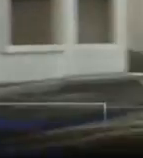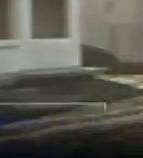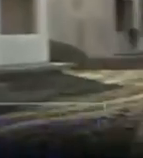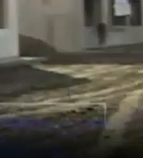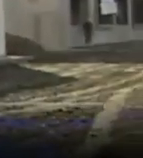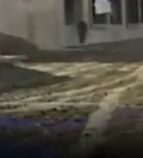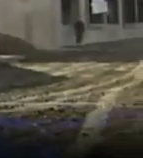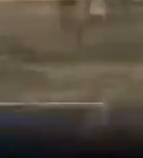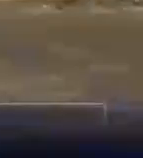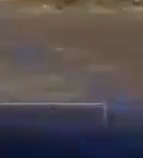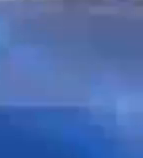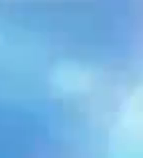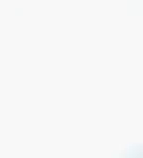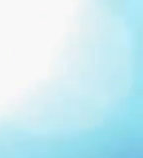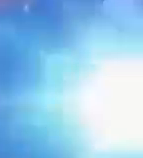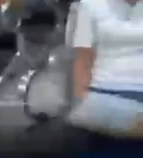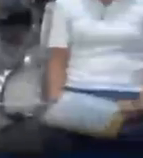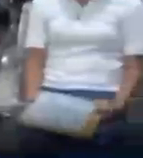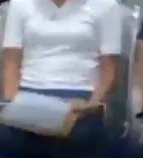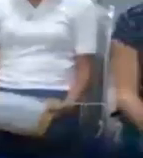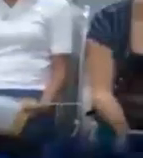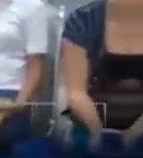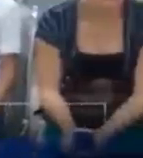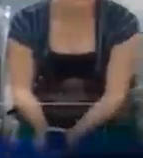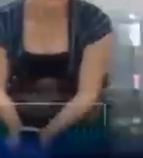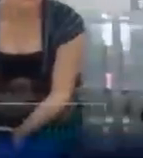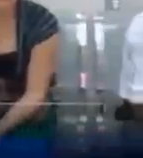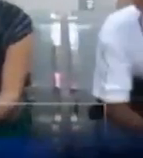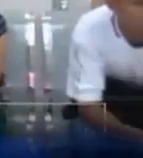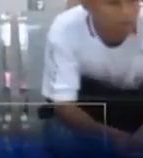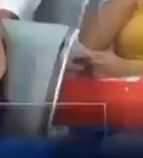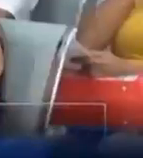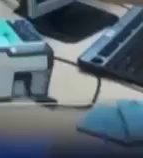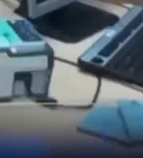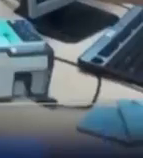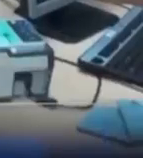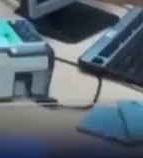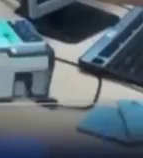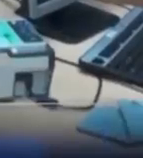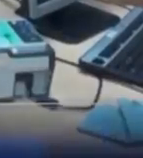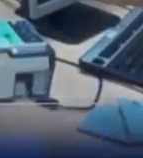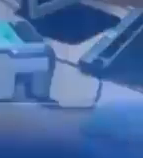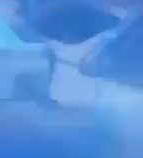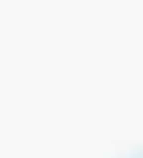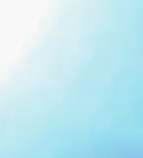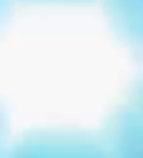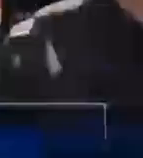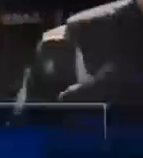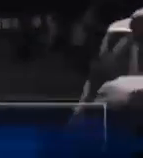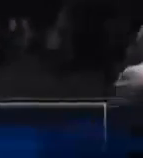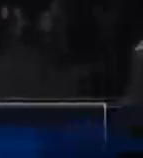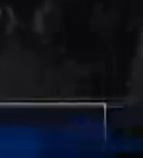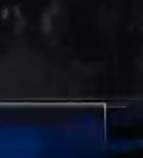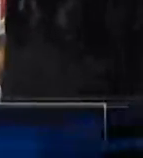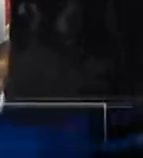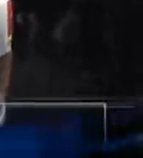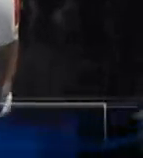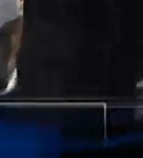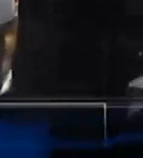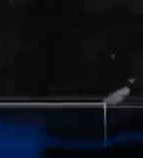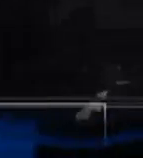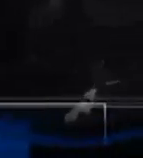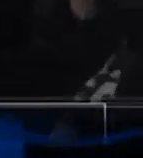más de 1,000 estudiantes por jornada. Más de 4,000 pasaportes han sido emitidos por el registro civil. En lo